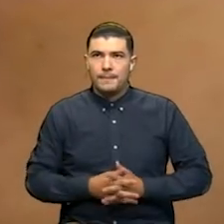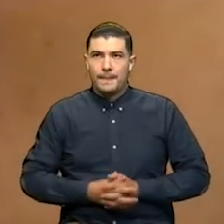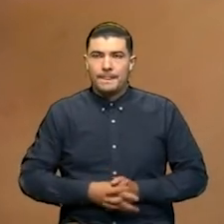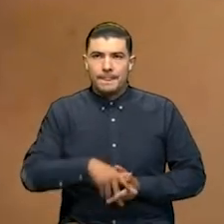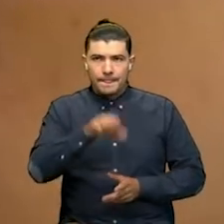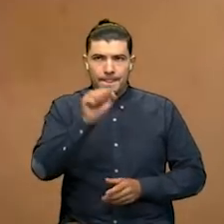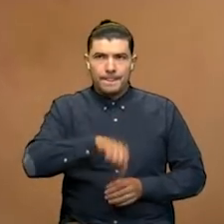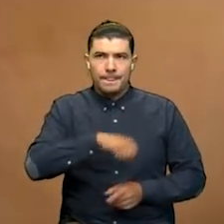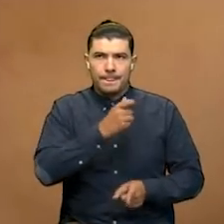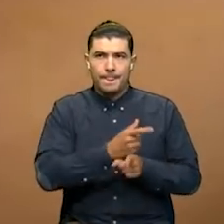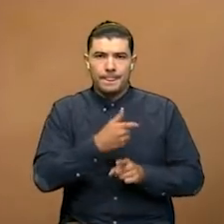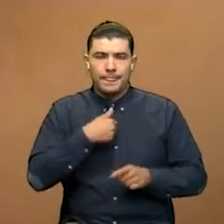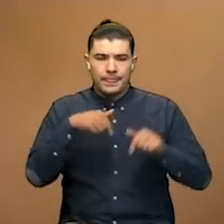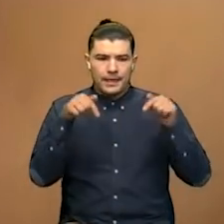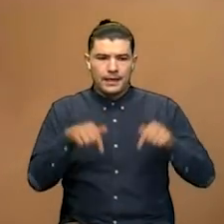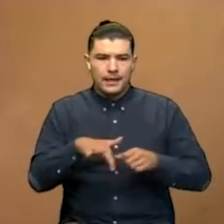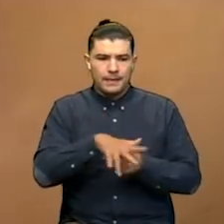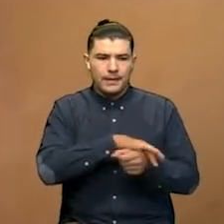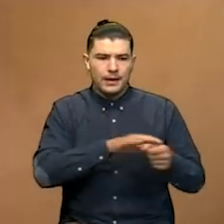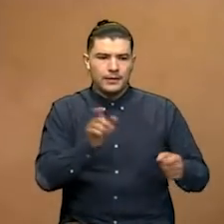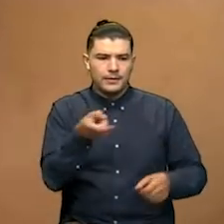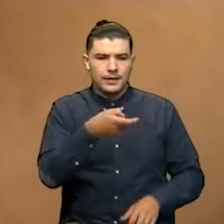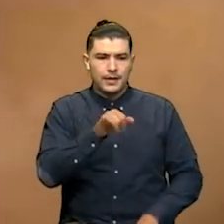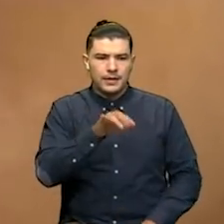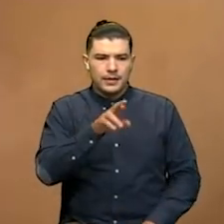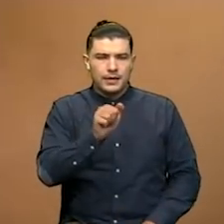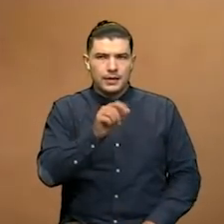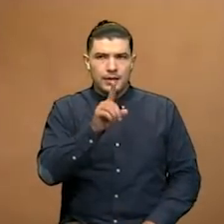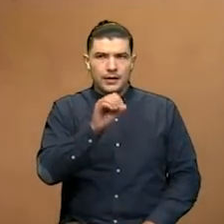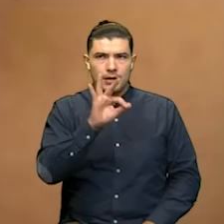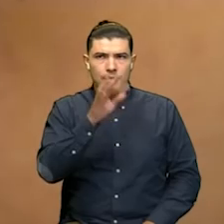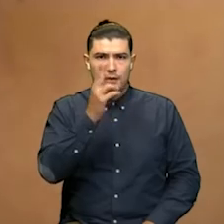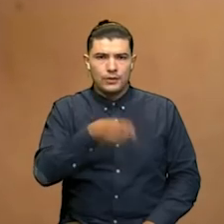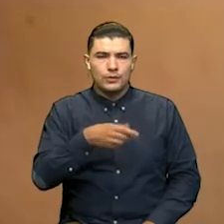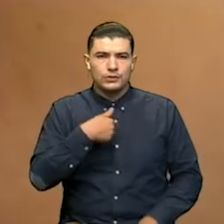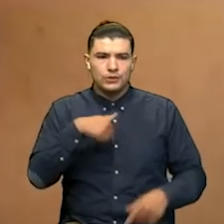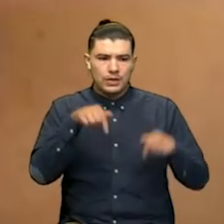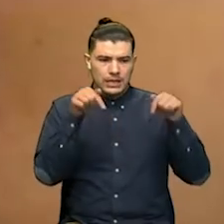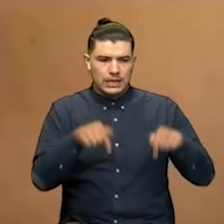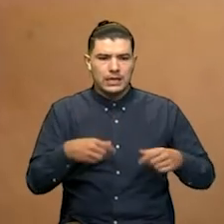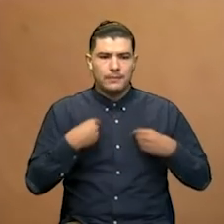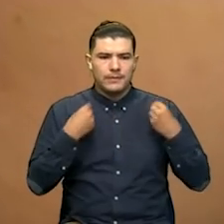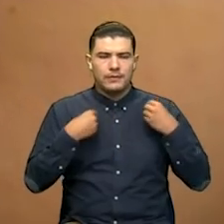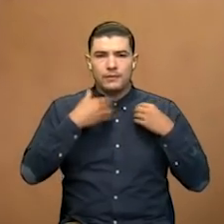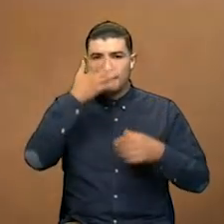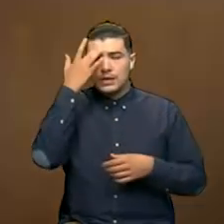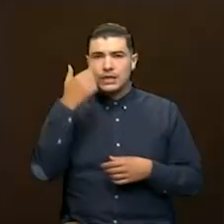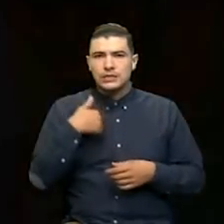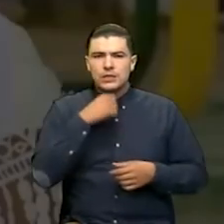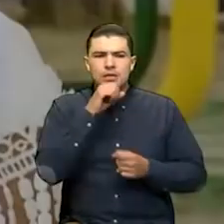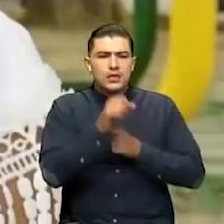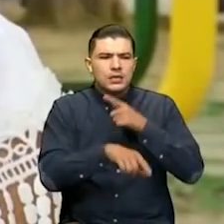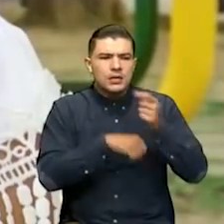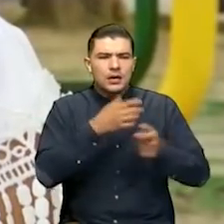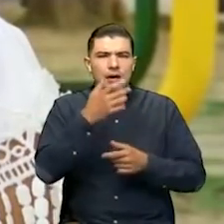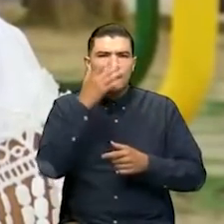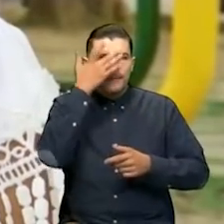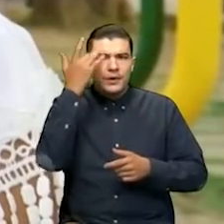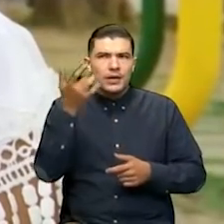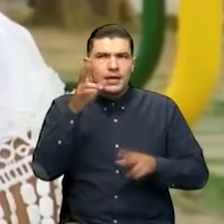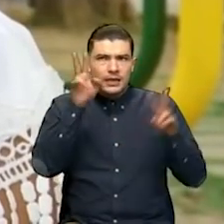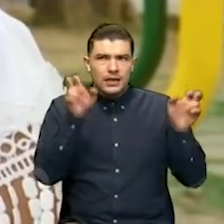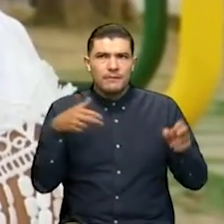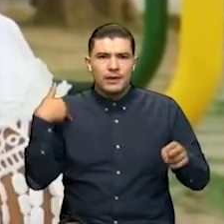Me encuentro acá en el barrio Girardot, estoy acá por motivos de una consulta para una sucesión, pero